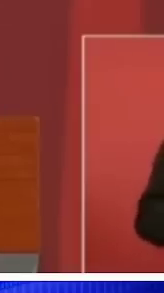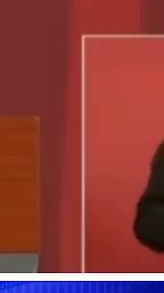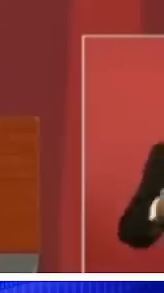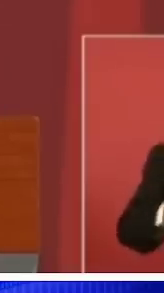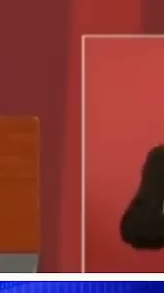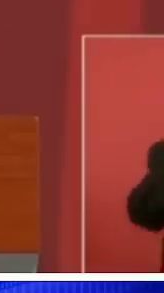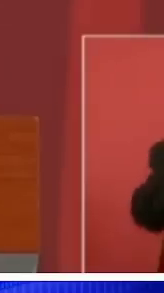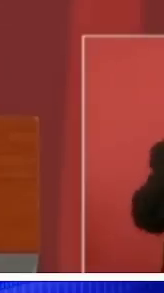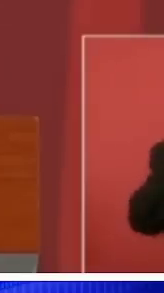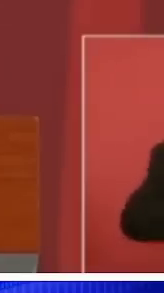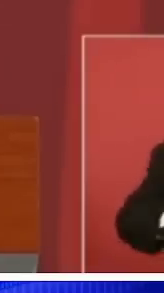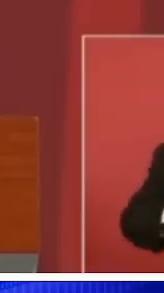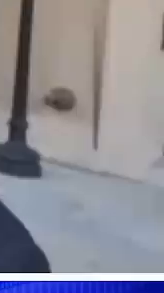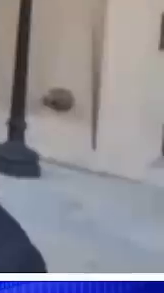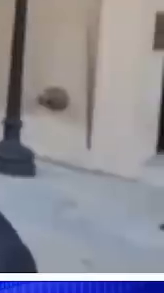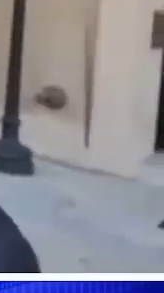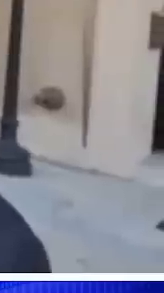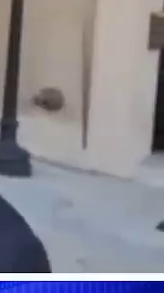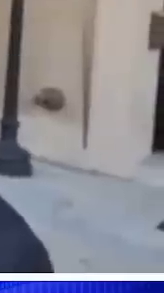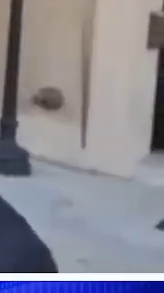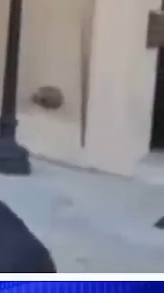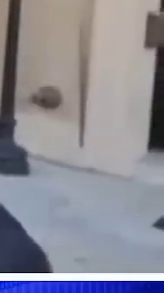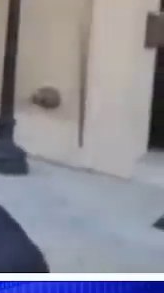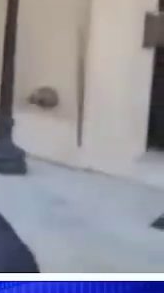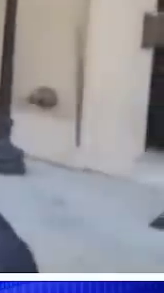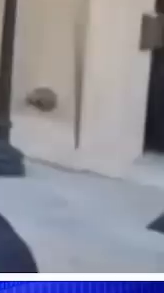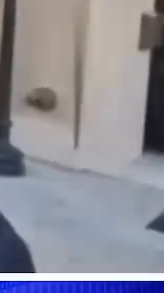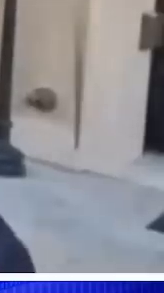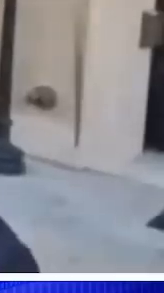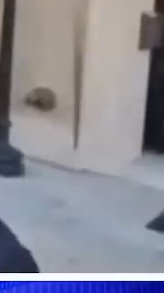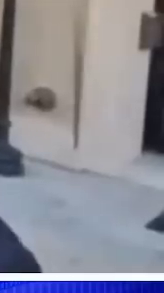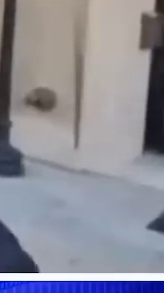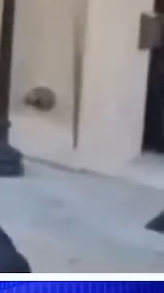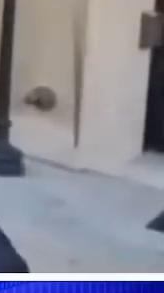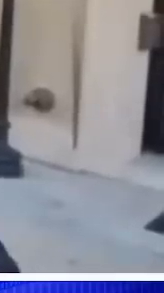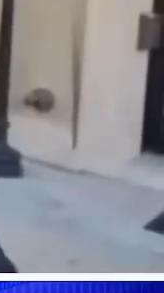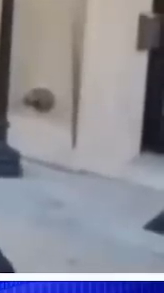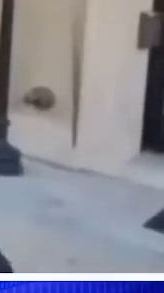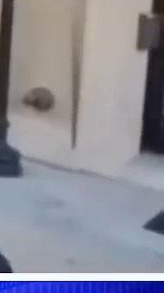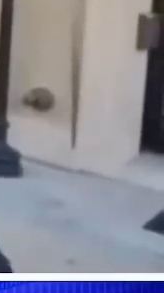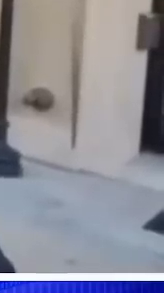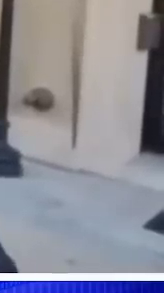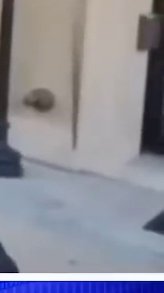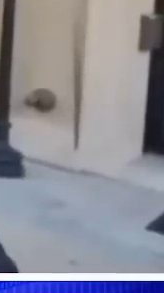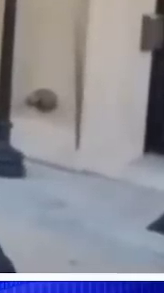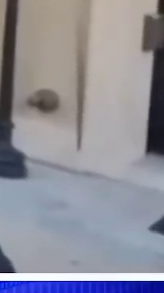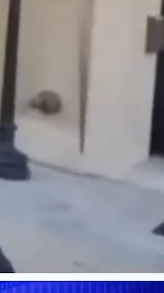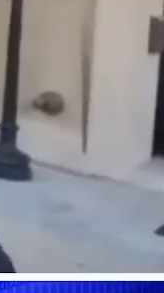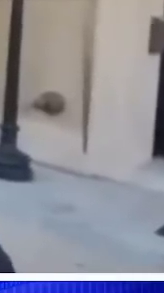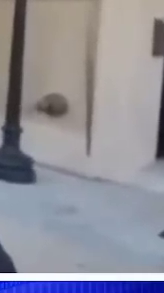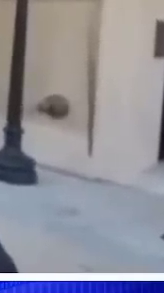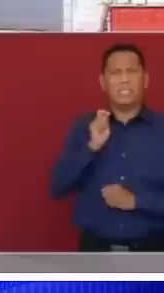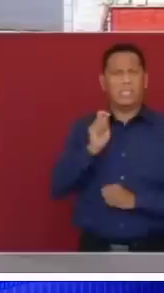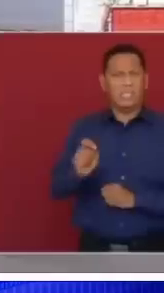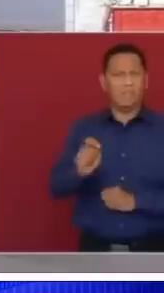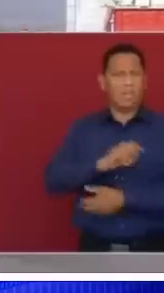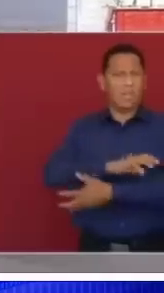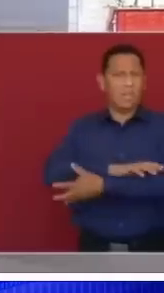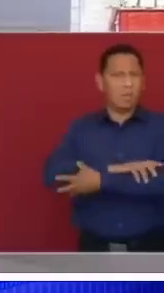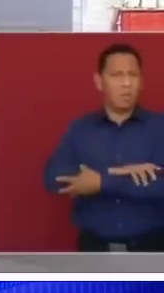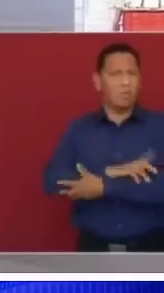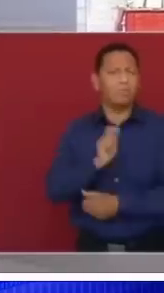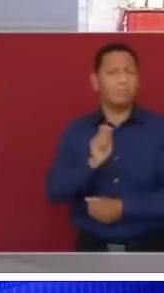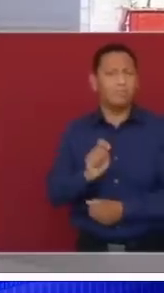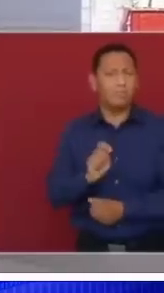intereses extranjeros y son los jueces los jueces de competencia económica que conocemos muy bien en una decisión porque